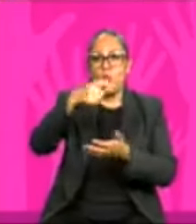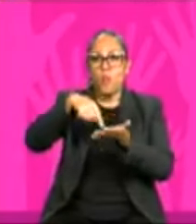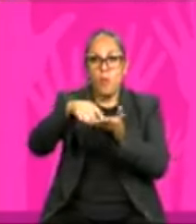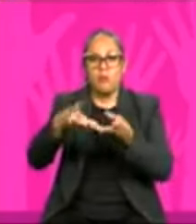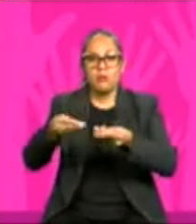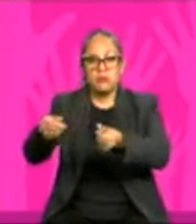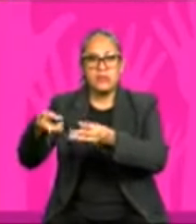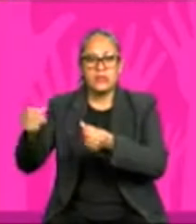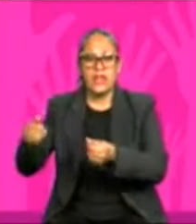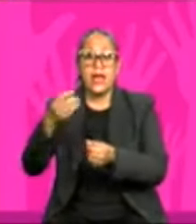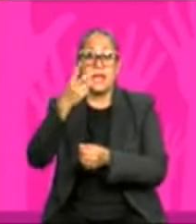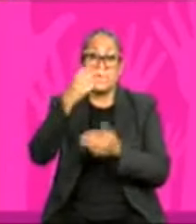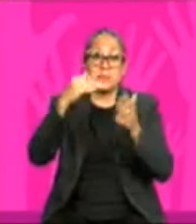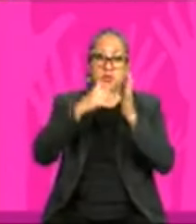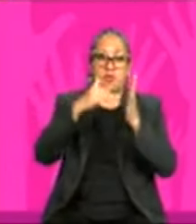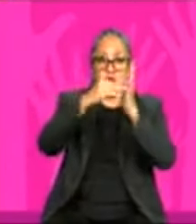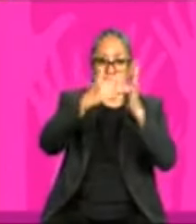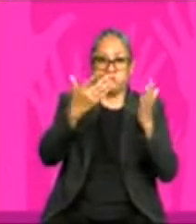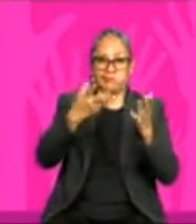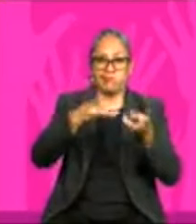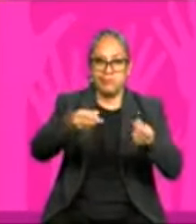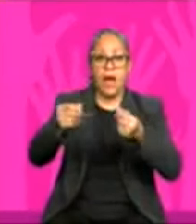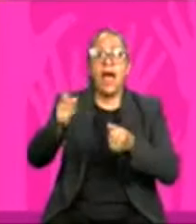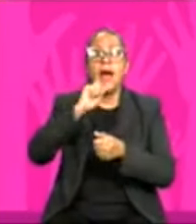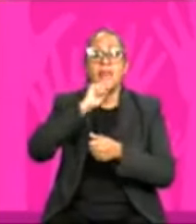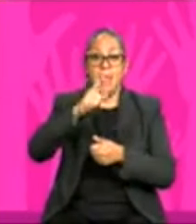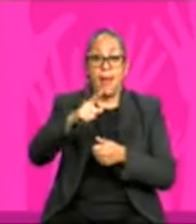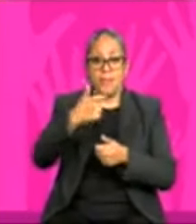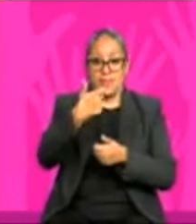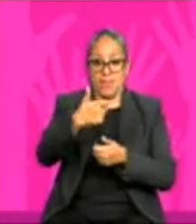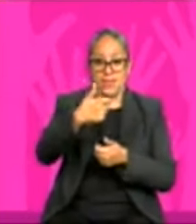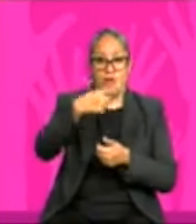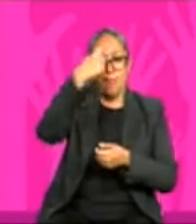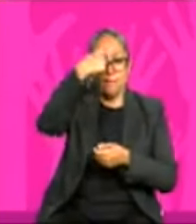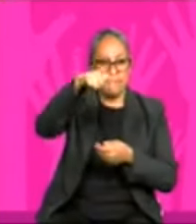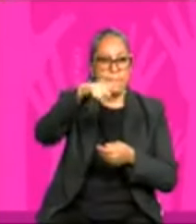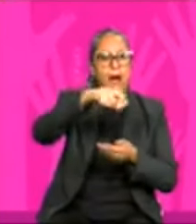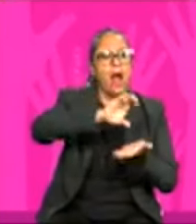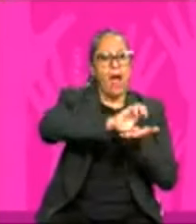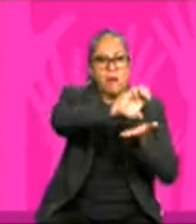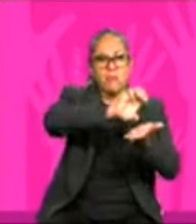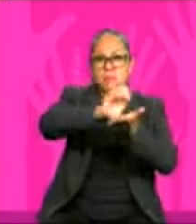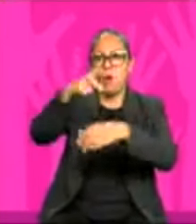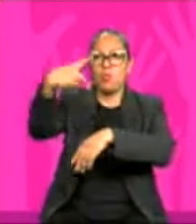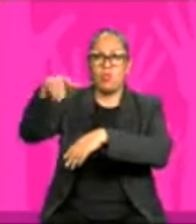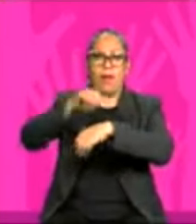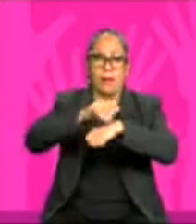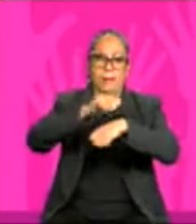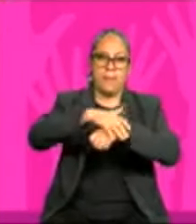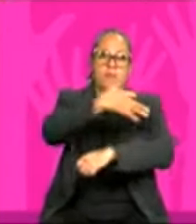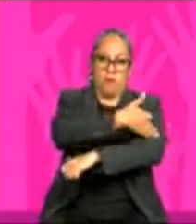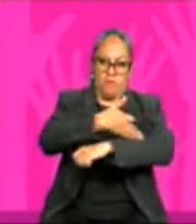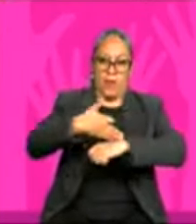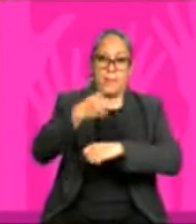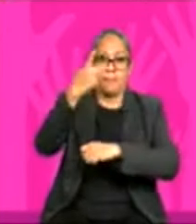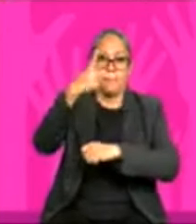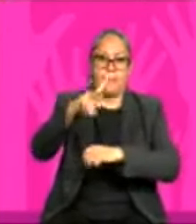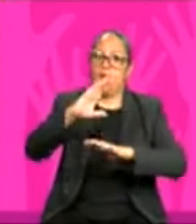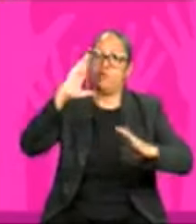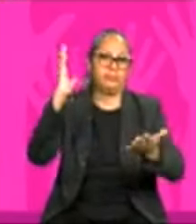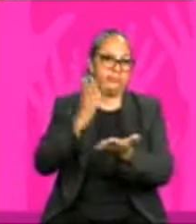de pesos, el nepotismo, el reparto del dinero del pueblo entre funcionarios, amigos y familiares. Pero ya